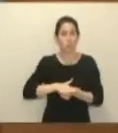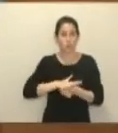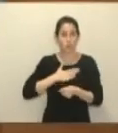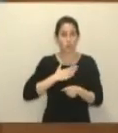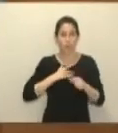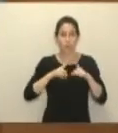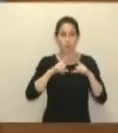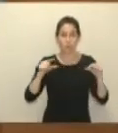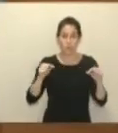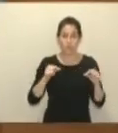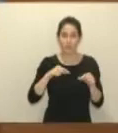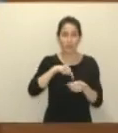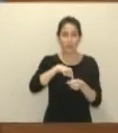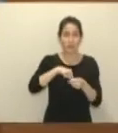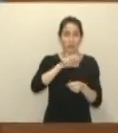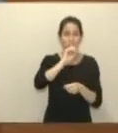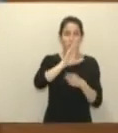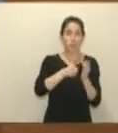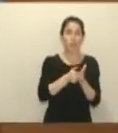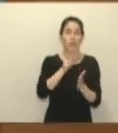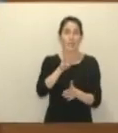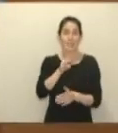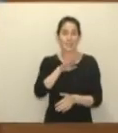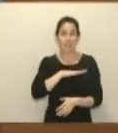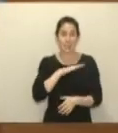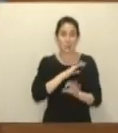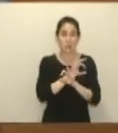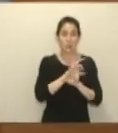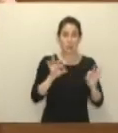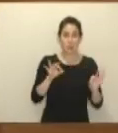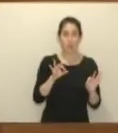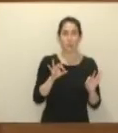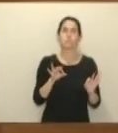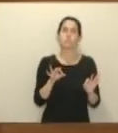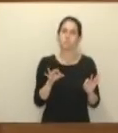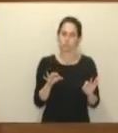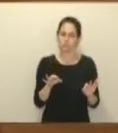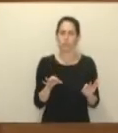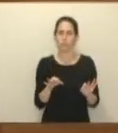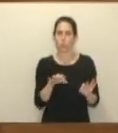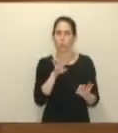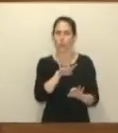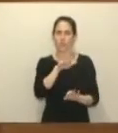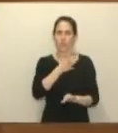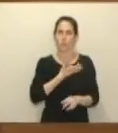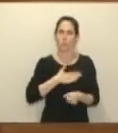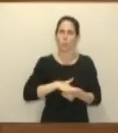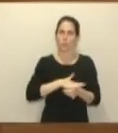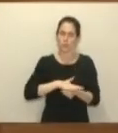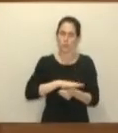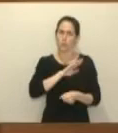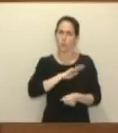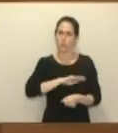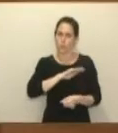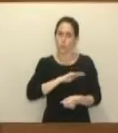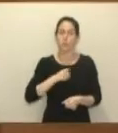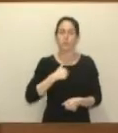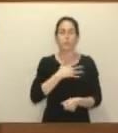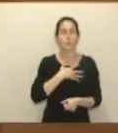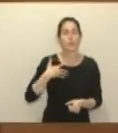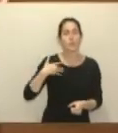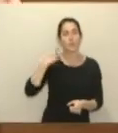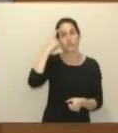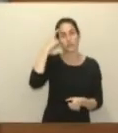que no cuentan con ninguna plaza de 0 a 3 años. Pero, sobre todo, también nos gustaría que nos dijera los